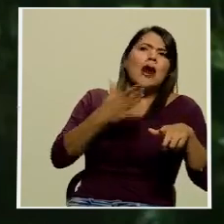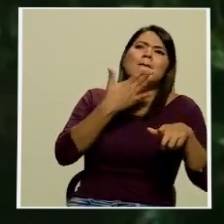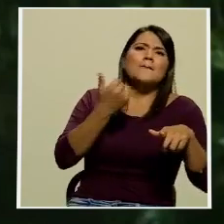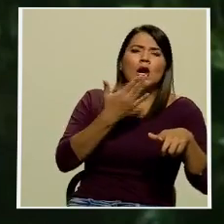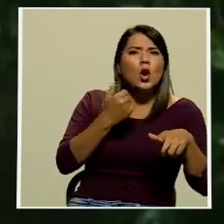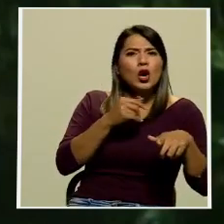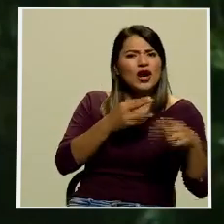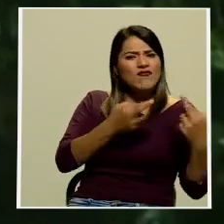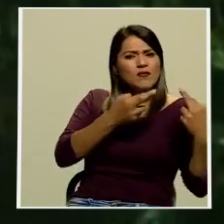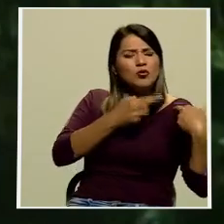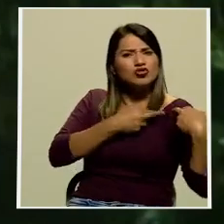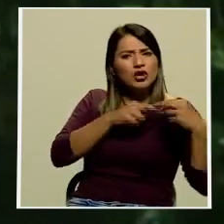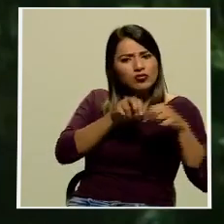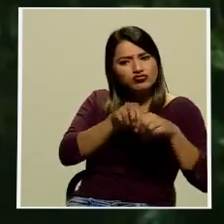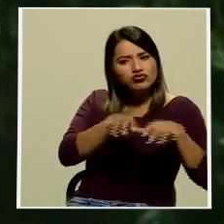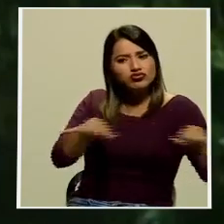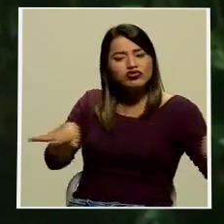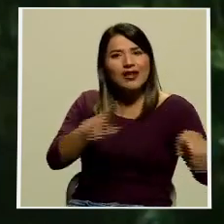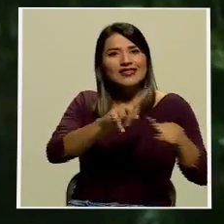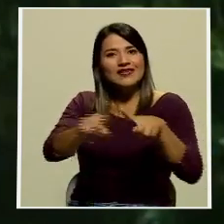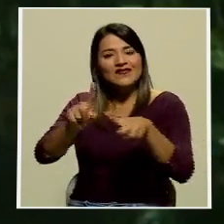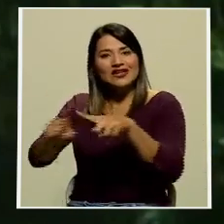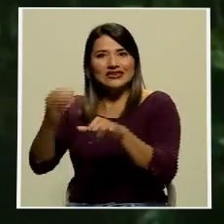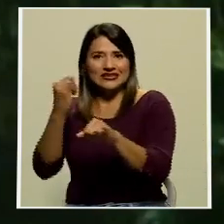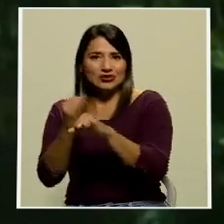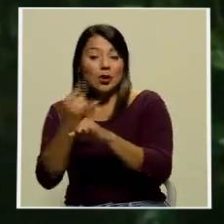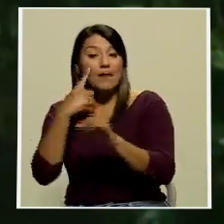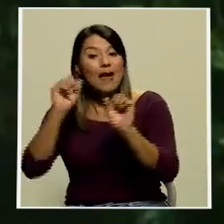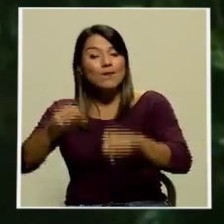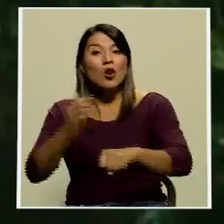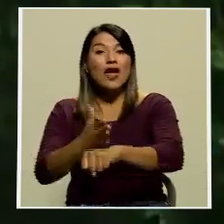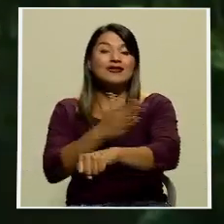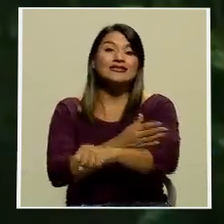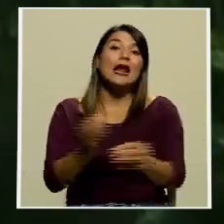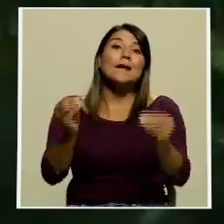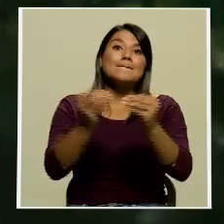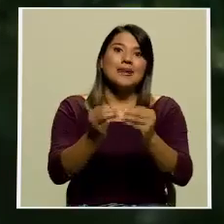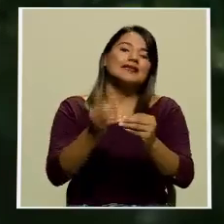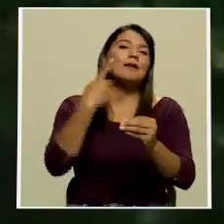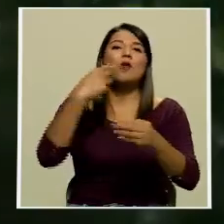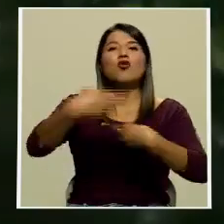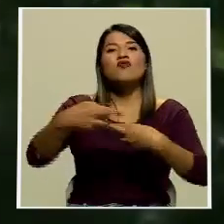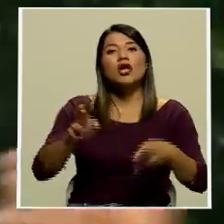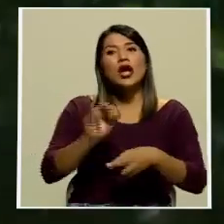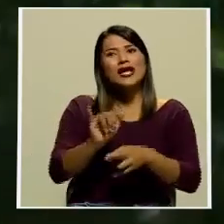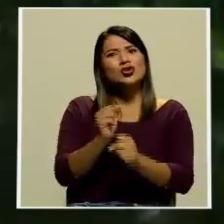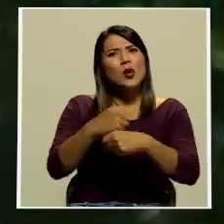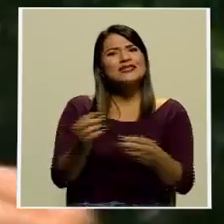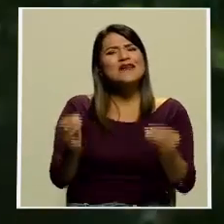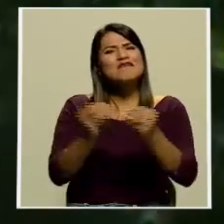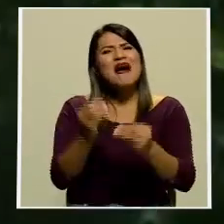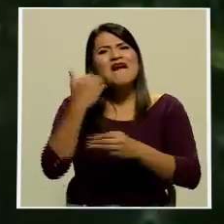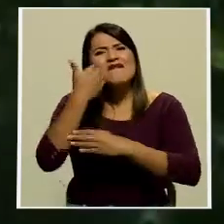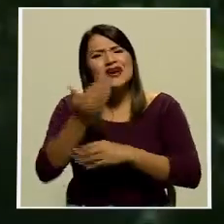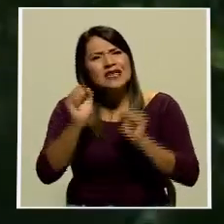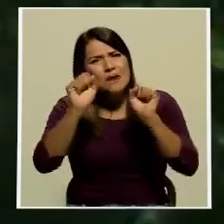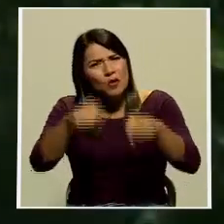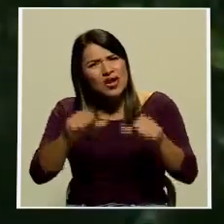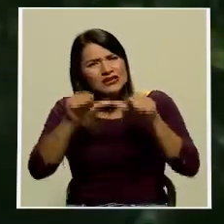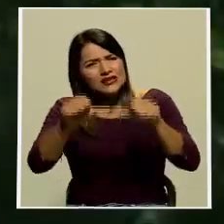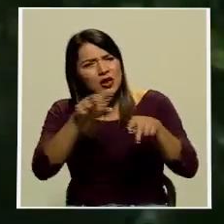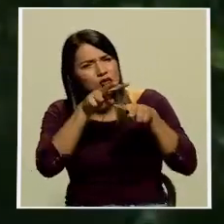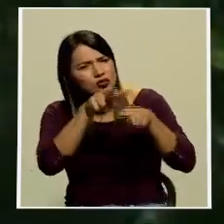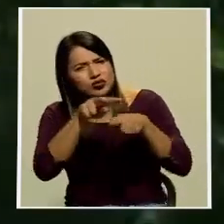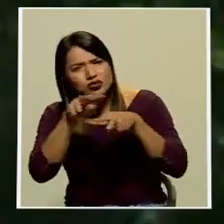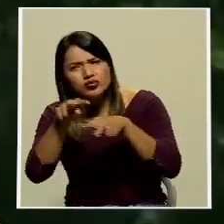avance a la infraestructura en las diferentes regiones. Esto facilitaría el estar constante, vigilando,